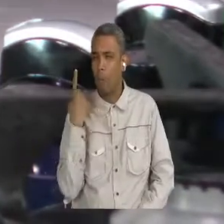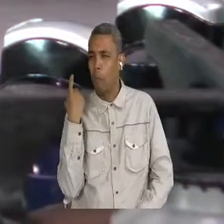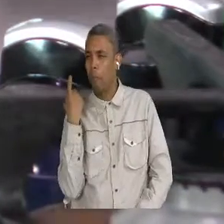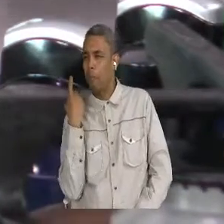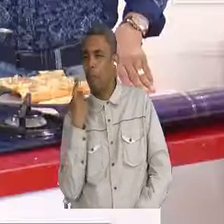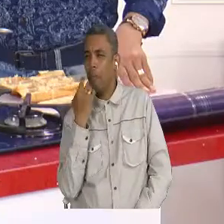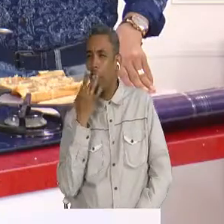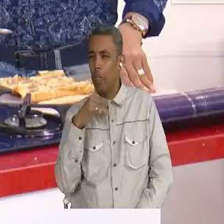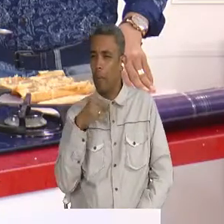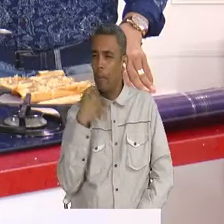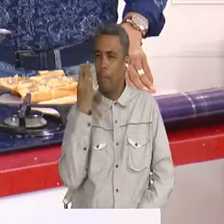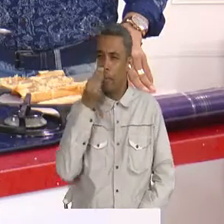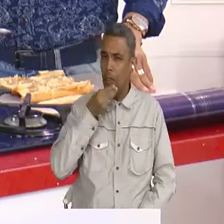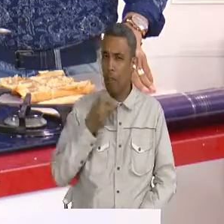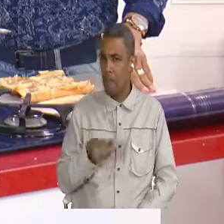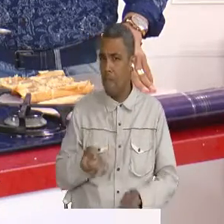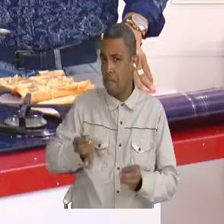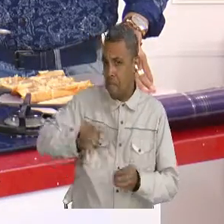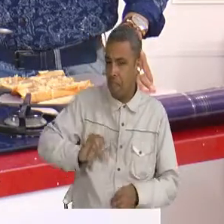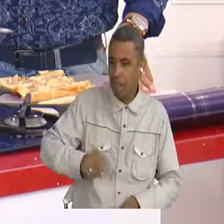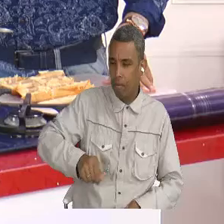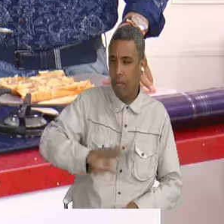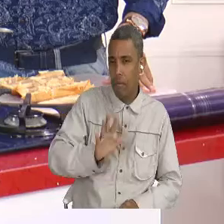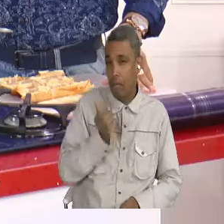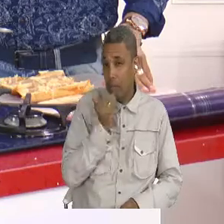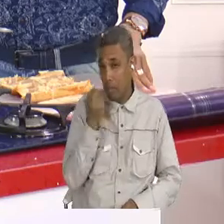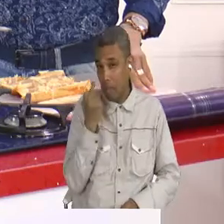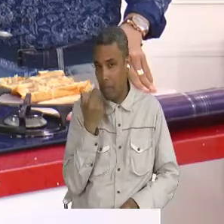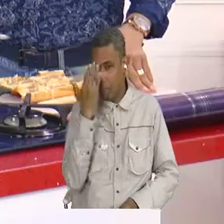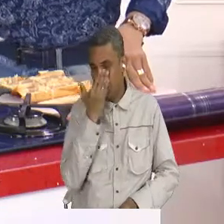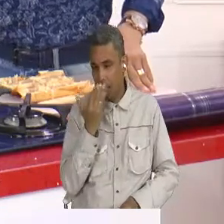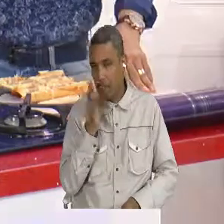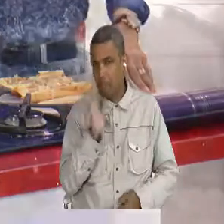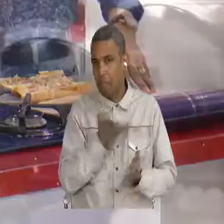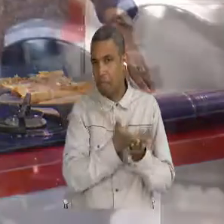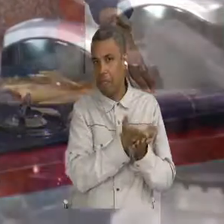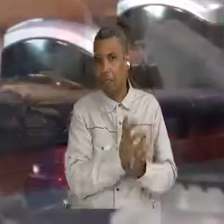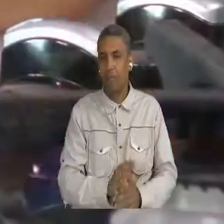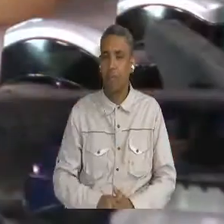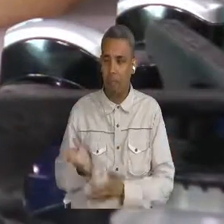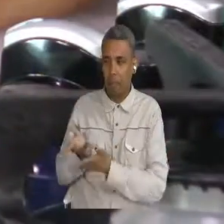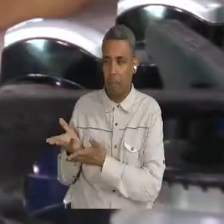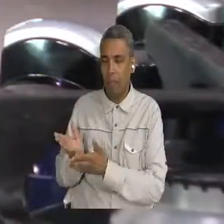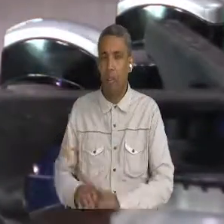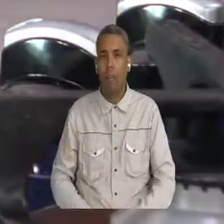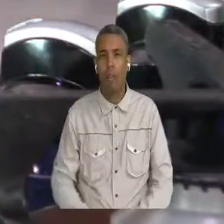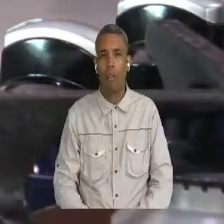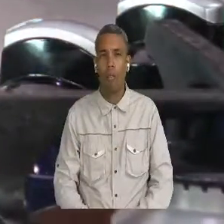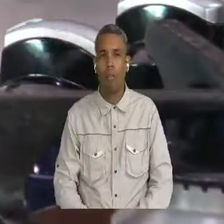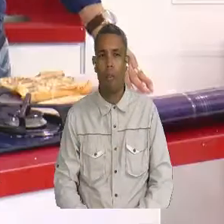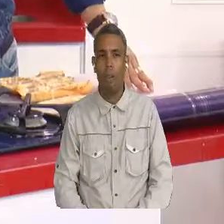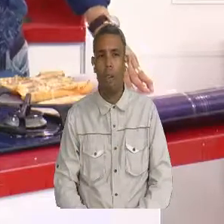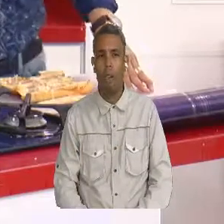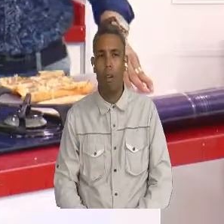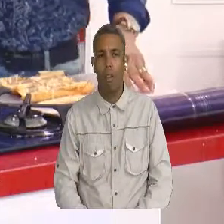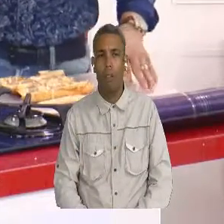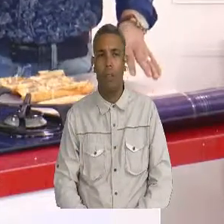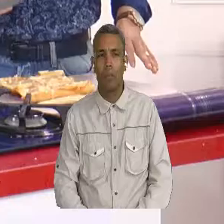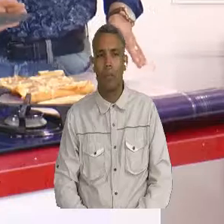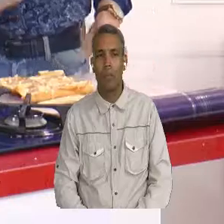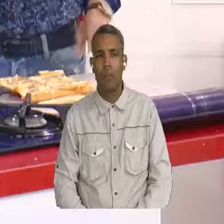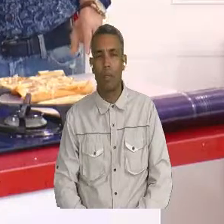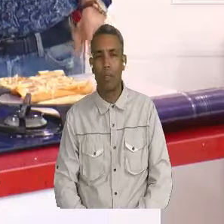de color. Así es. Entonces sería eso. Bueno. Mira, acá voy a picarle las uvitas para la preparación suya. En la mía la echamos